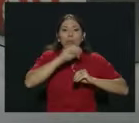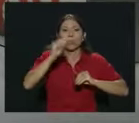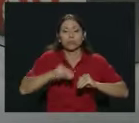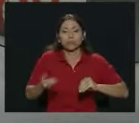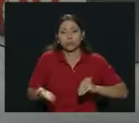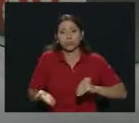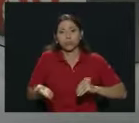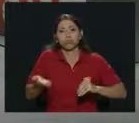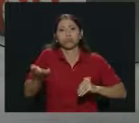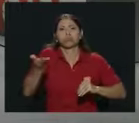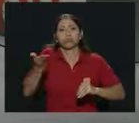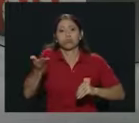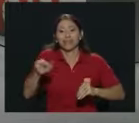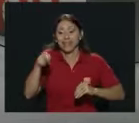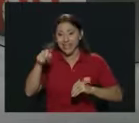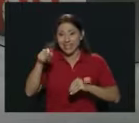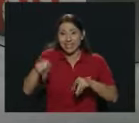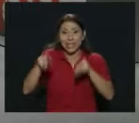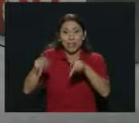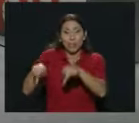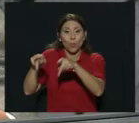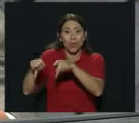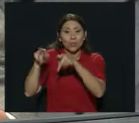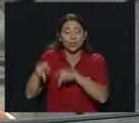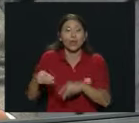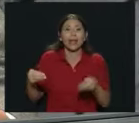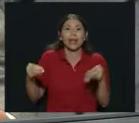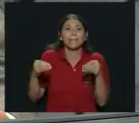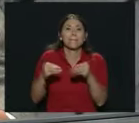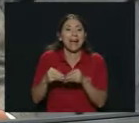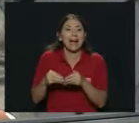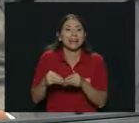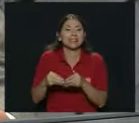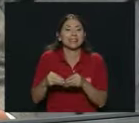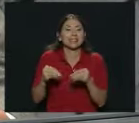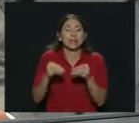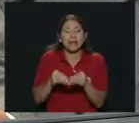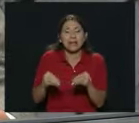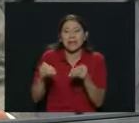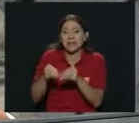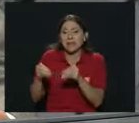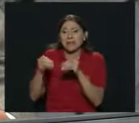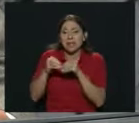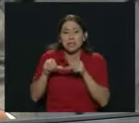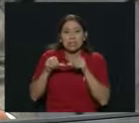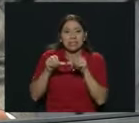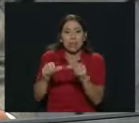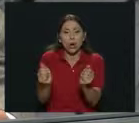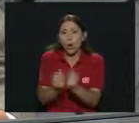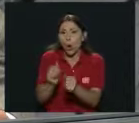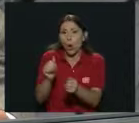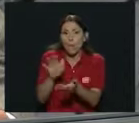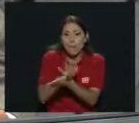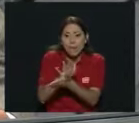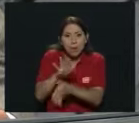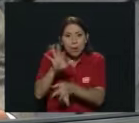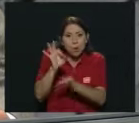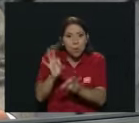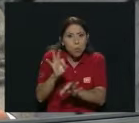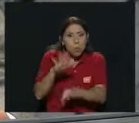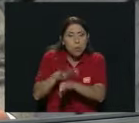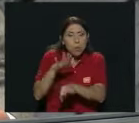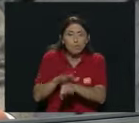la población que más crece en la ilegalidad. Es decir, hay una alta ilegalidad de